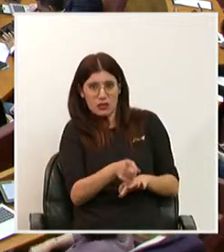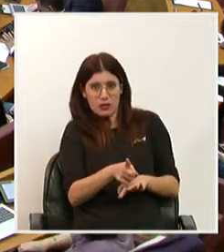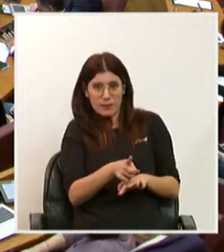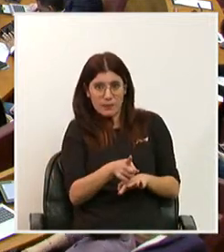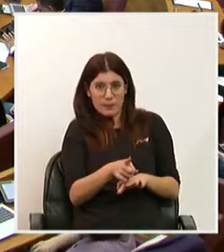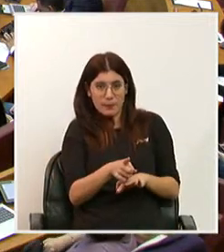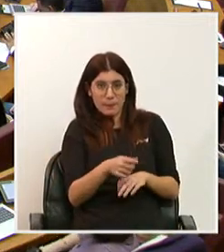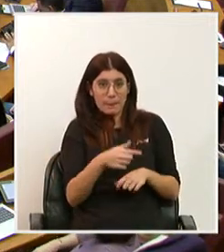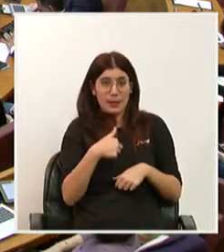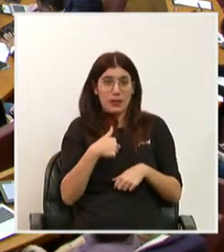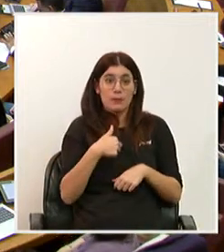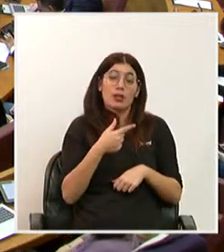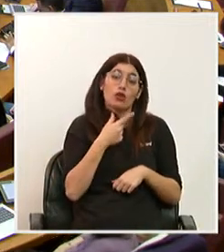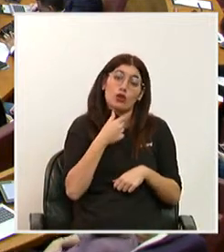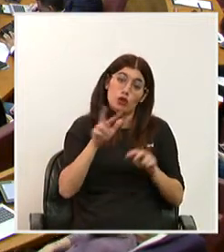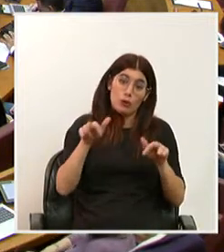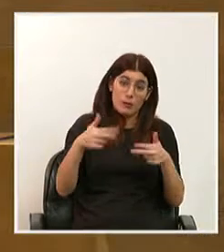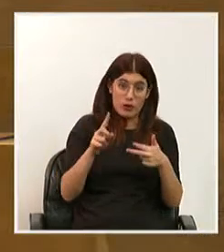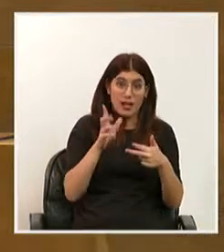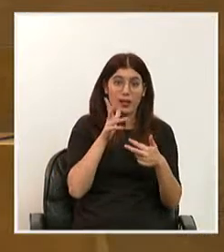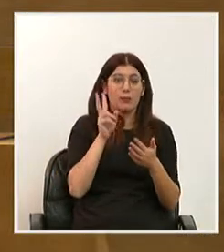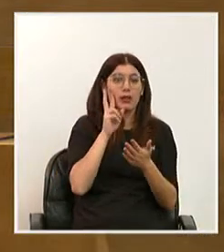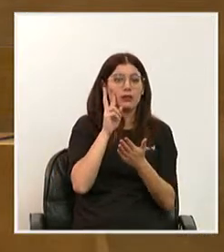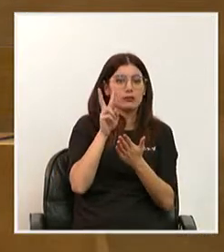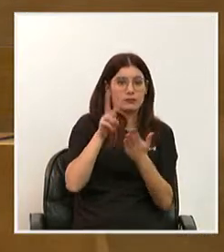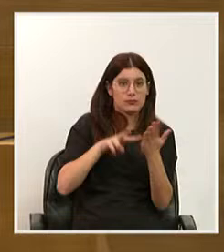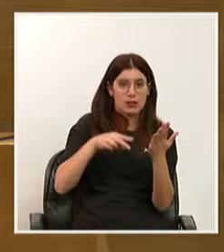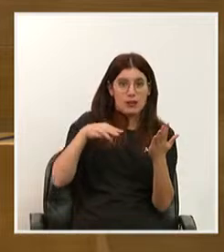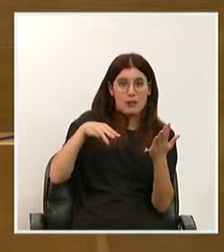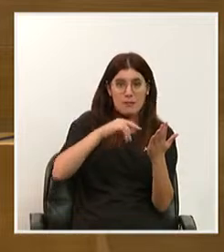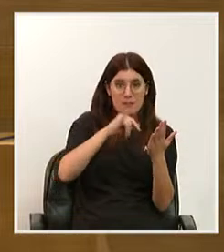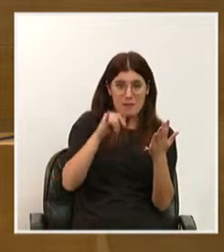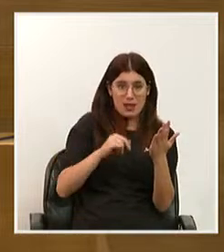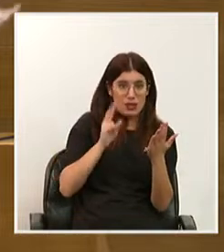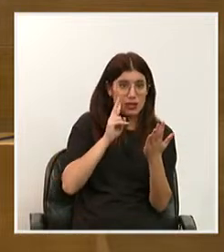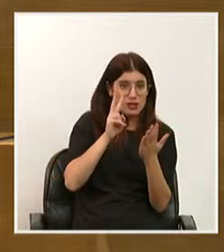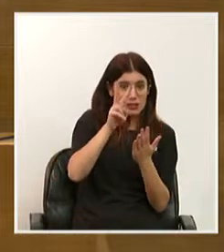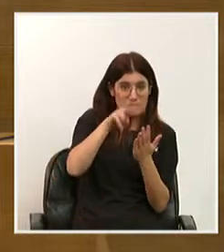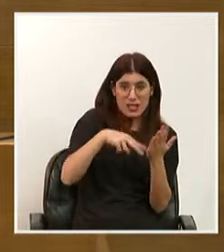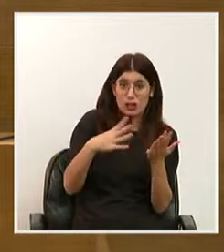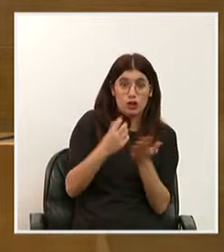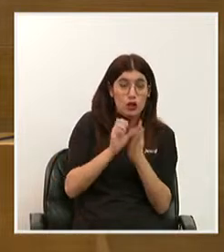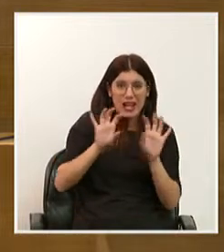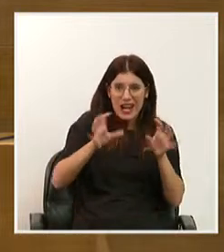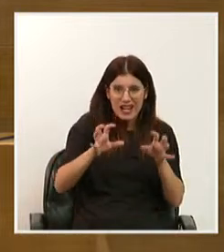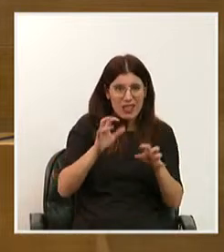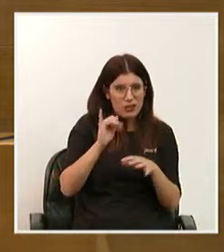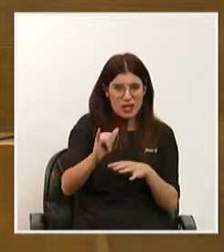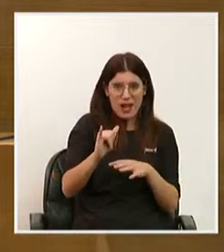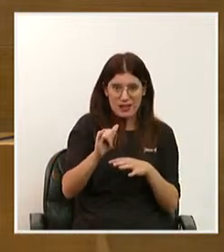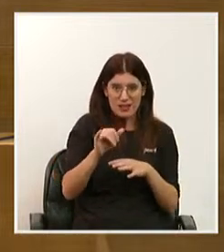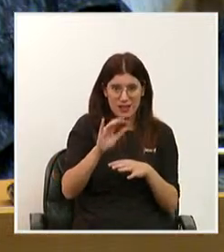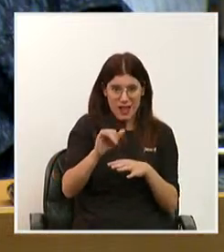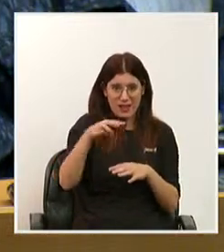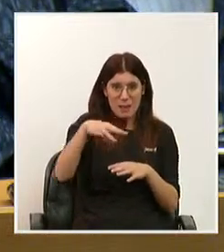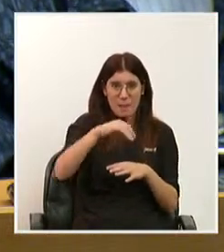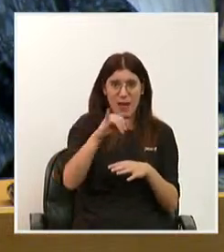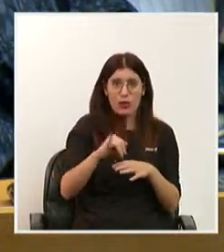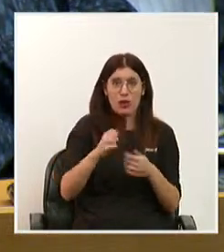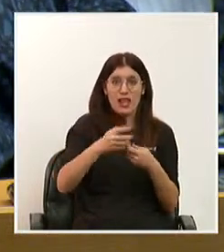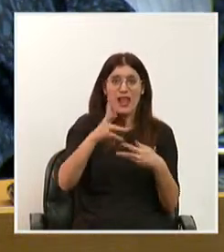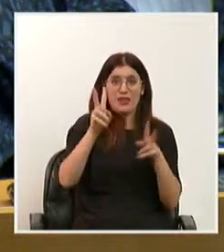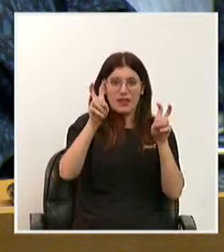deen Reproducir así el que va maón está en to radios está Carlos mazón edific